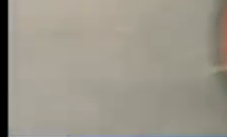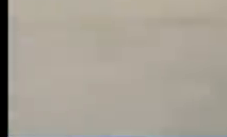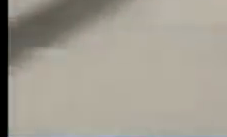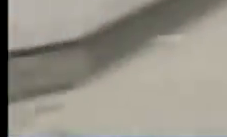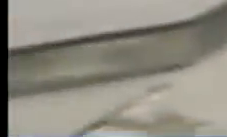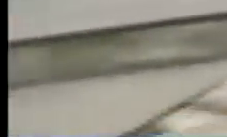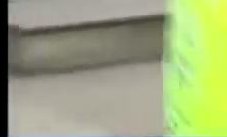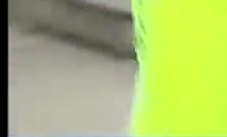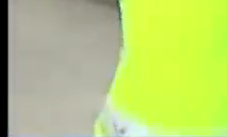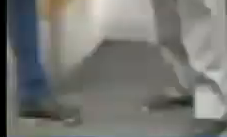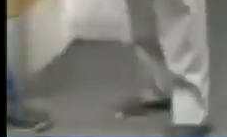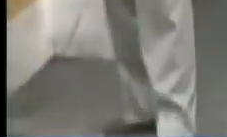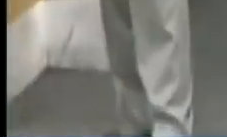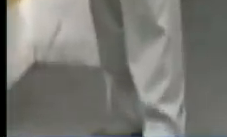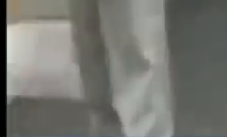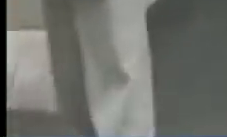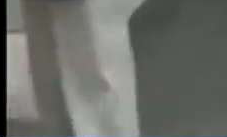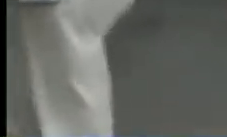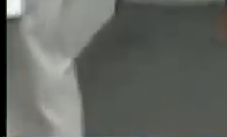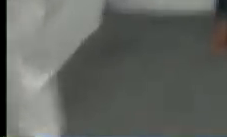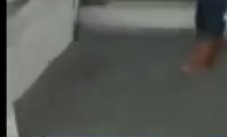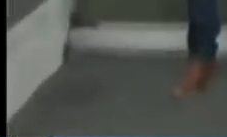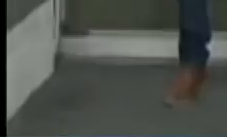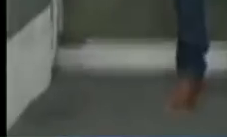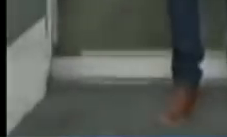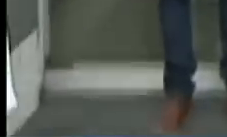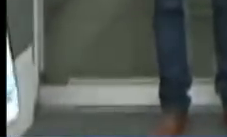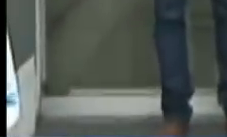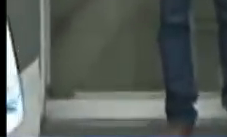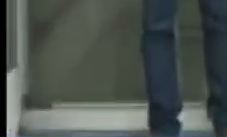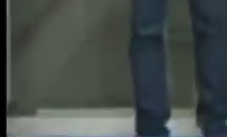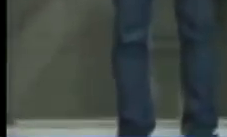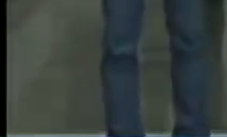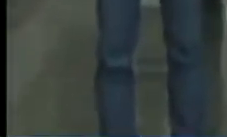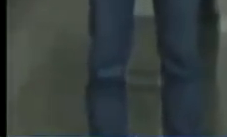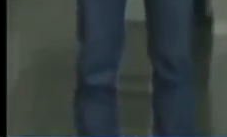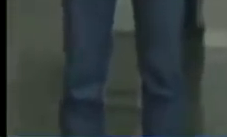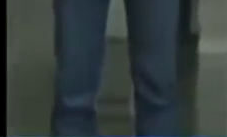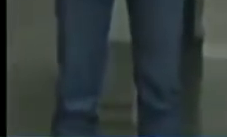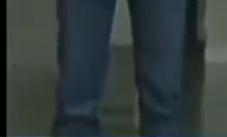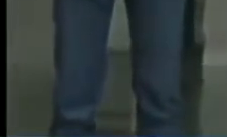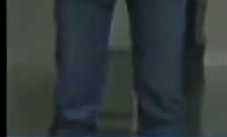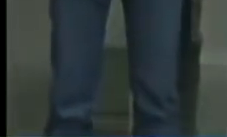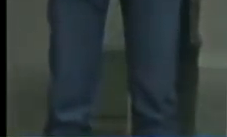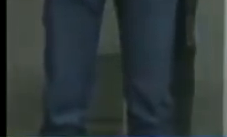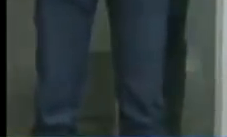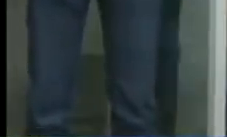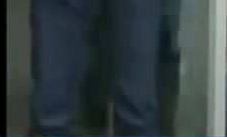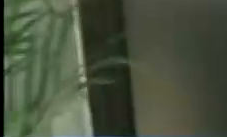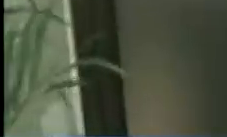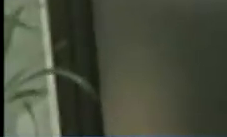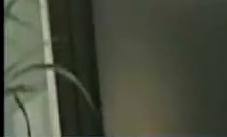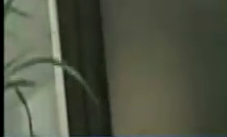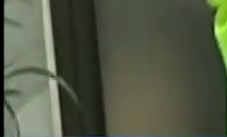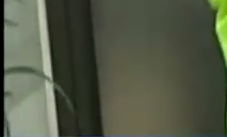En Quito detienen a un hombre acusado de violar a su hijastra menor de edad. La información en breve.